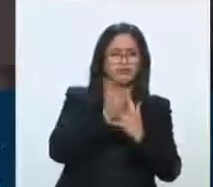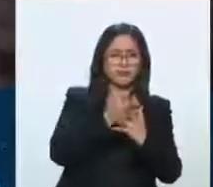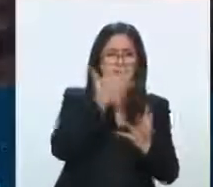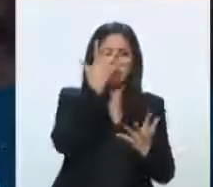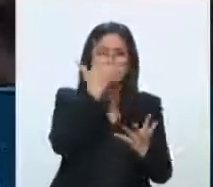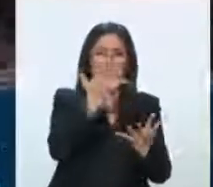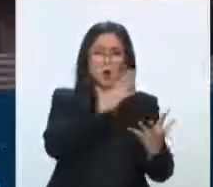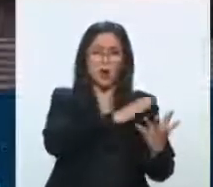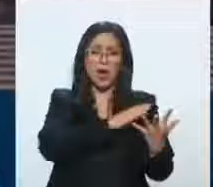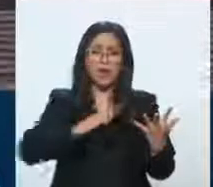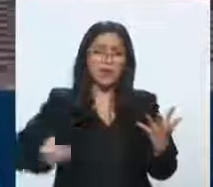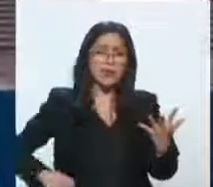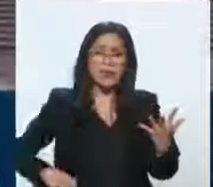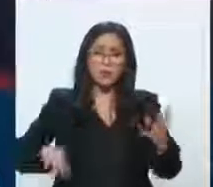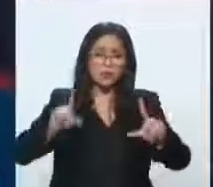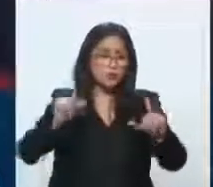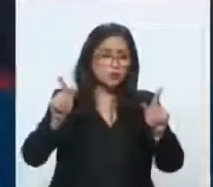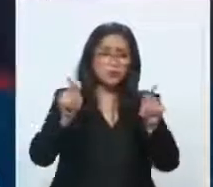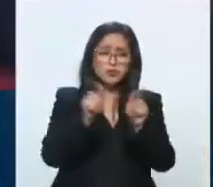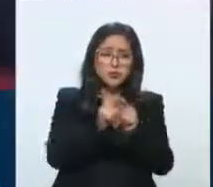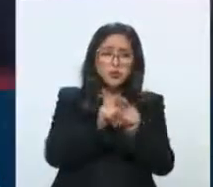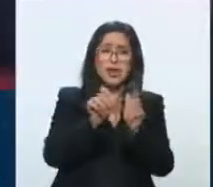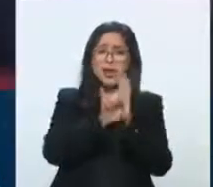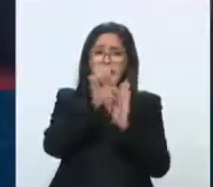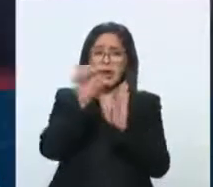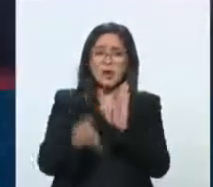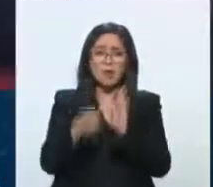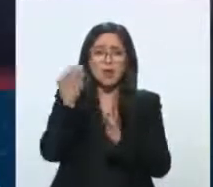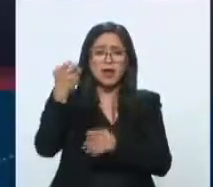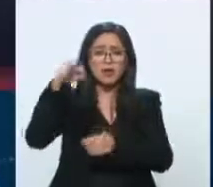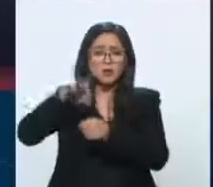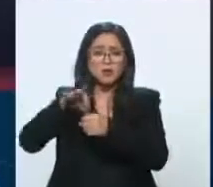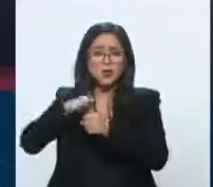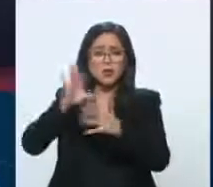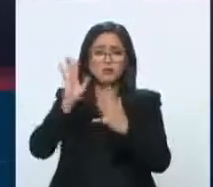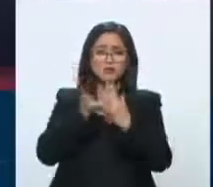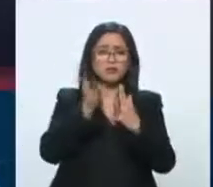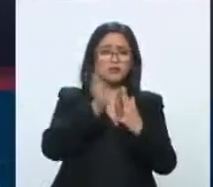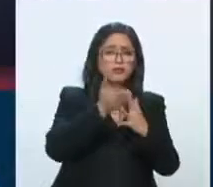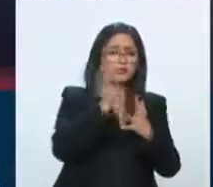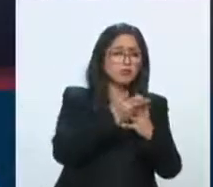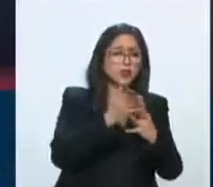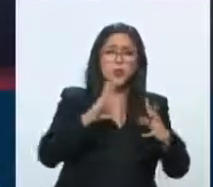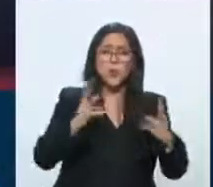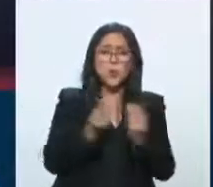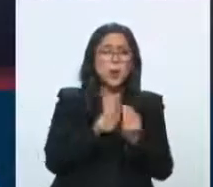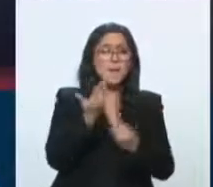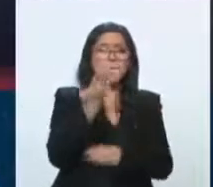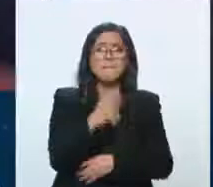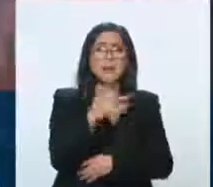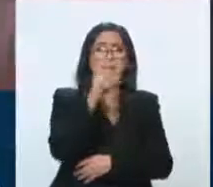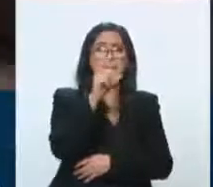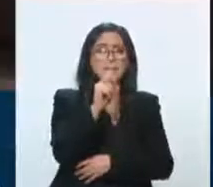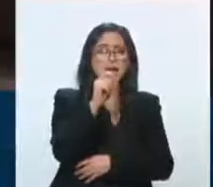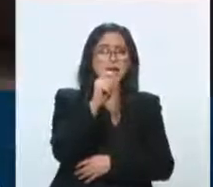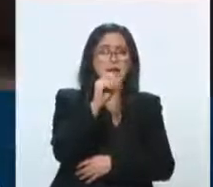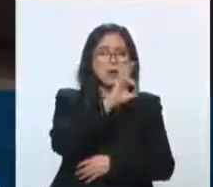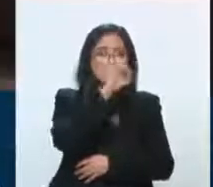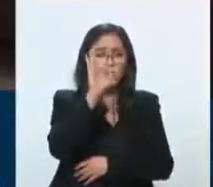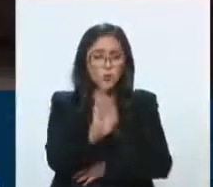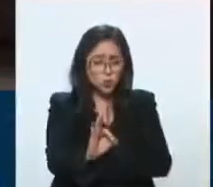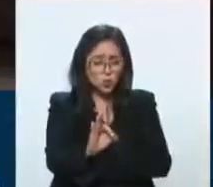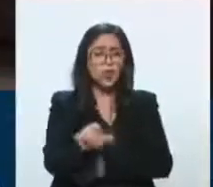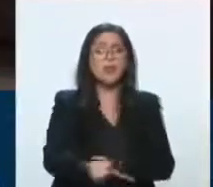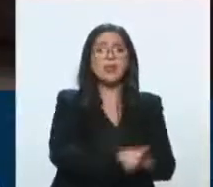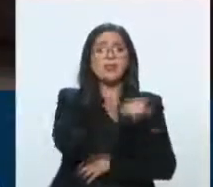tenemos es, si se repartiera equitativamente, tocaría 20 puntos a cada uno, y entonces luego se ven los sesgos,